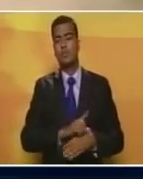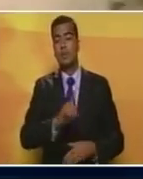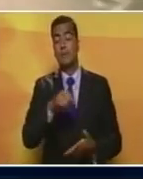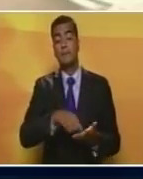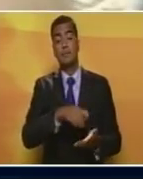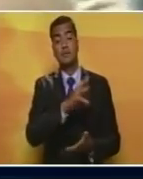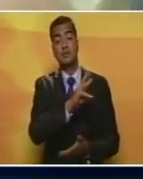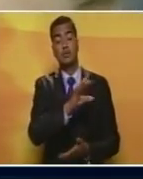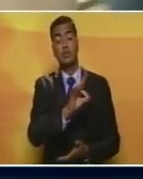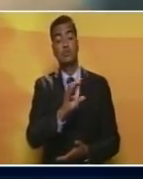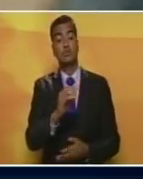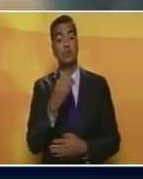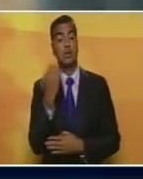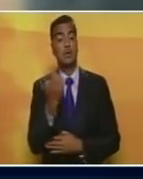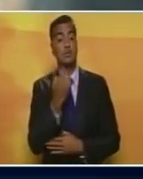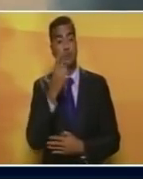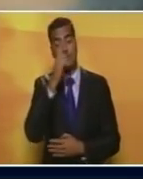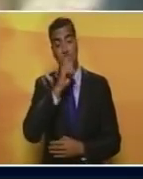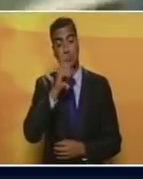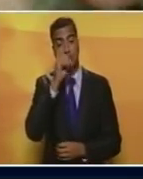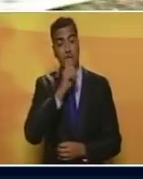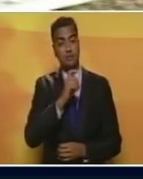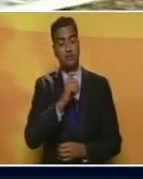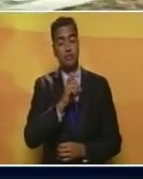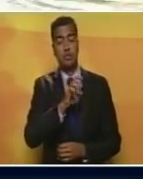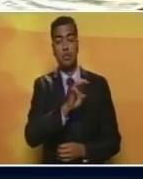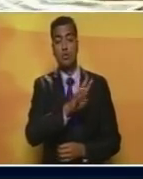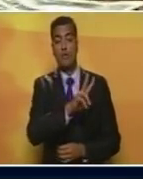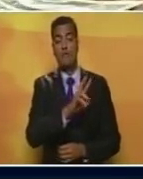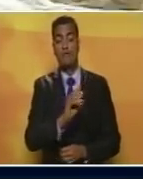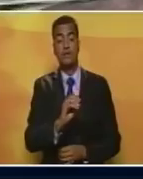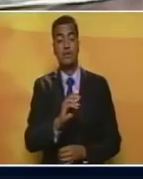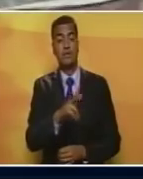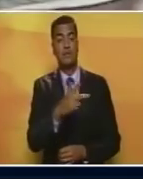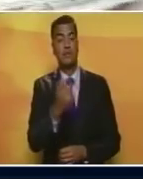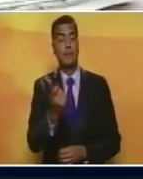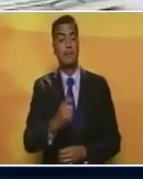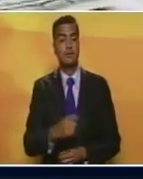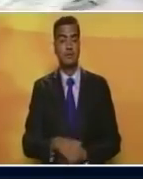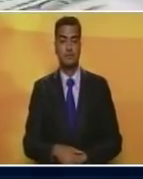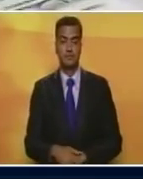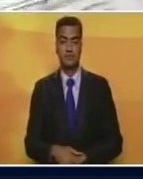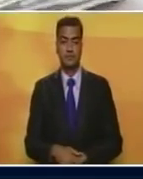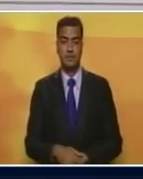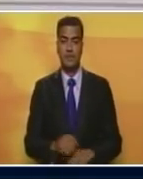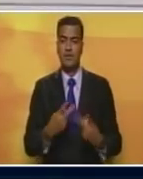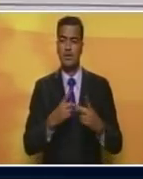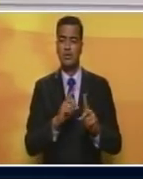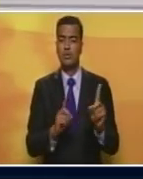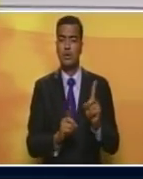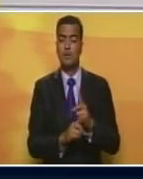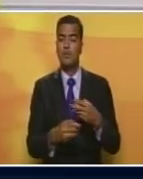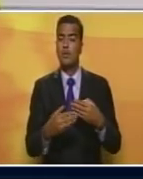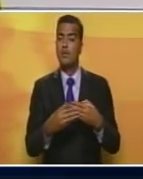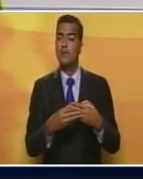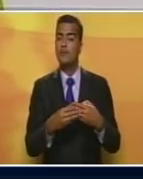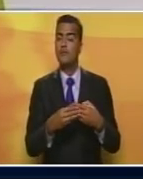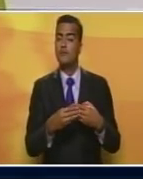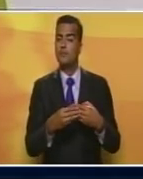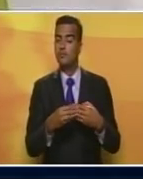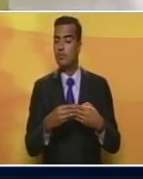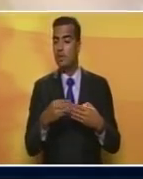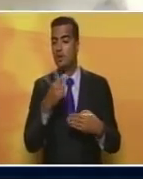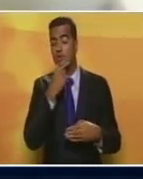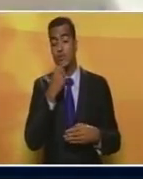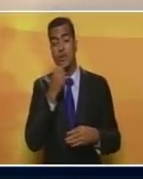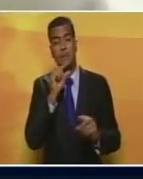jueves 1 de febrero y abrirá en 3.345 bolívares por dólar. La resolución precisa que las personas naturales y